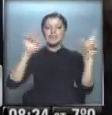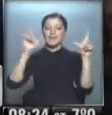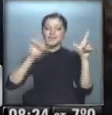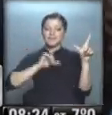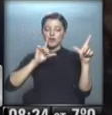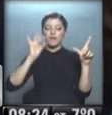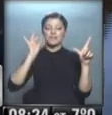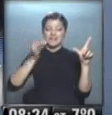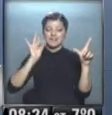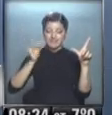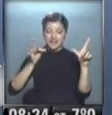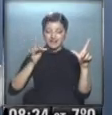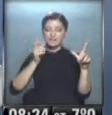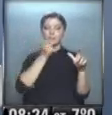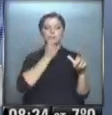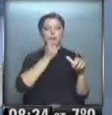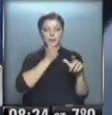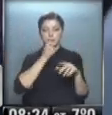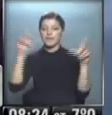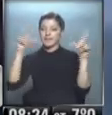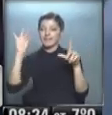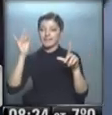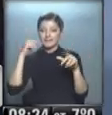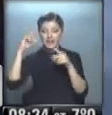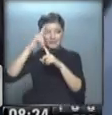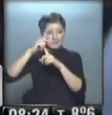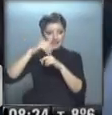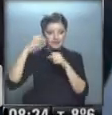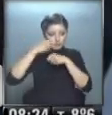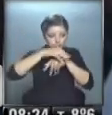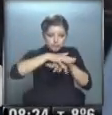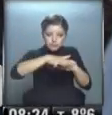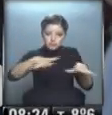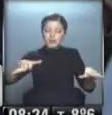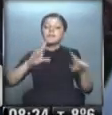de la infraestructura para transmisión de televisión digital y